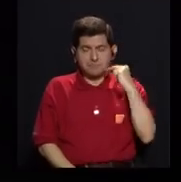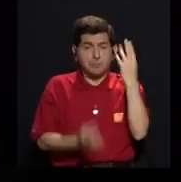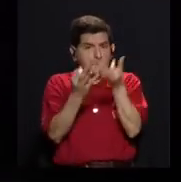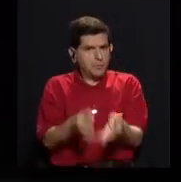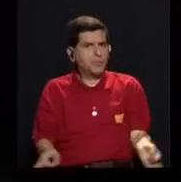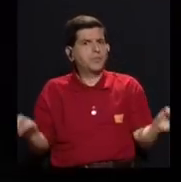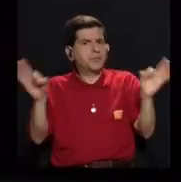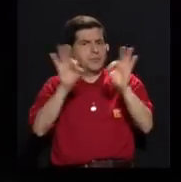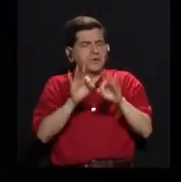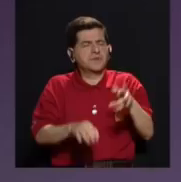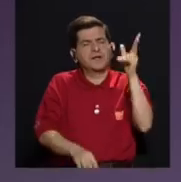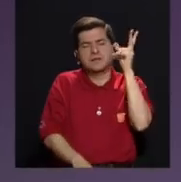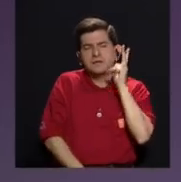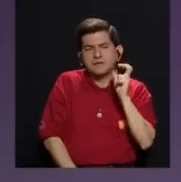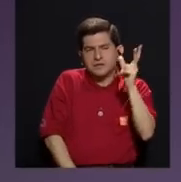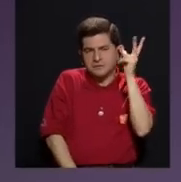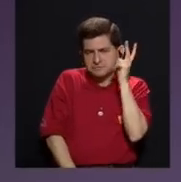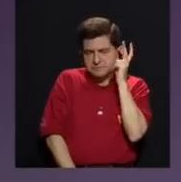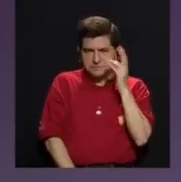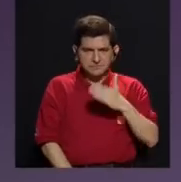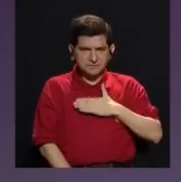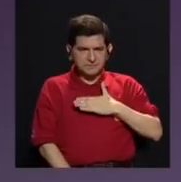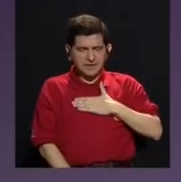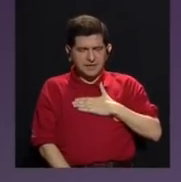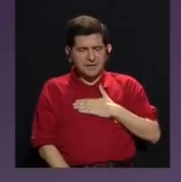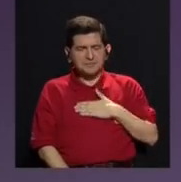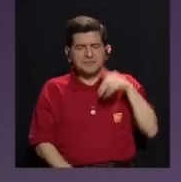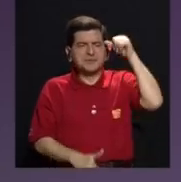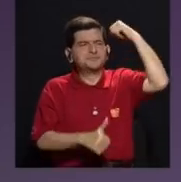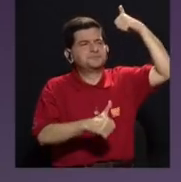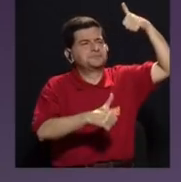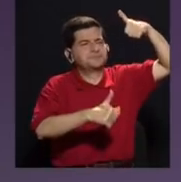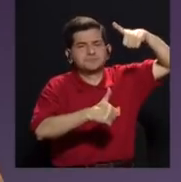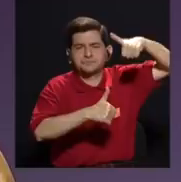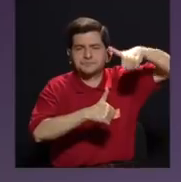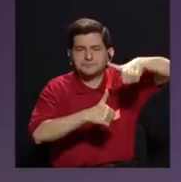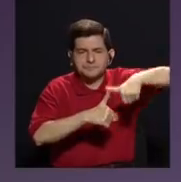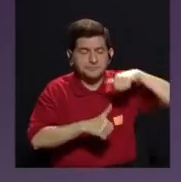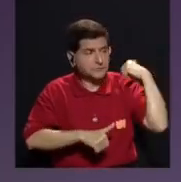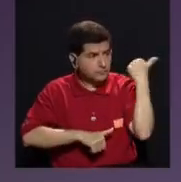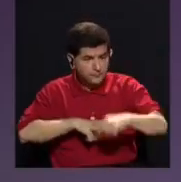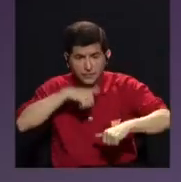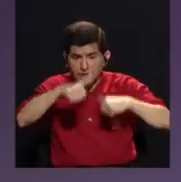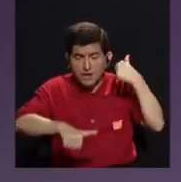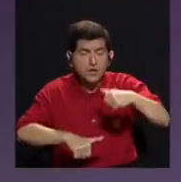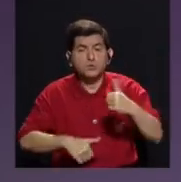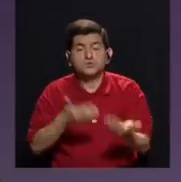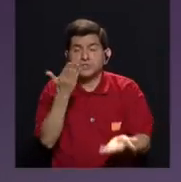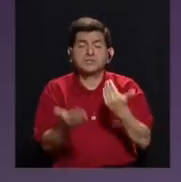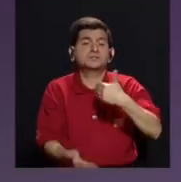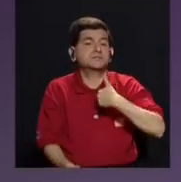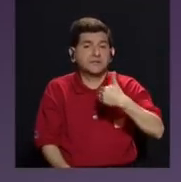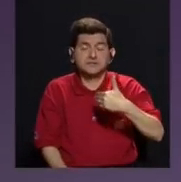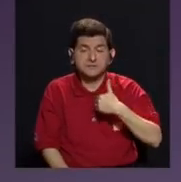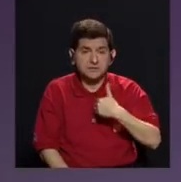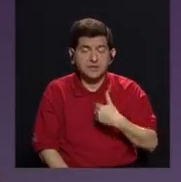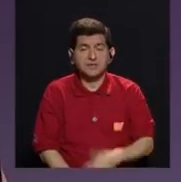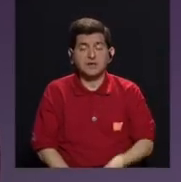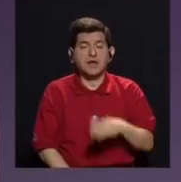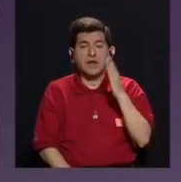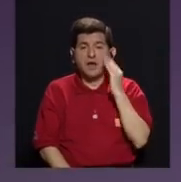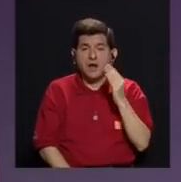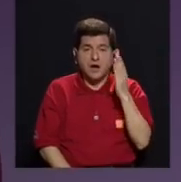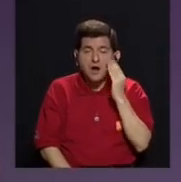porque ese sonido a mi me remite a las luchas que pudieron haber tenido mis